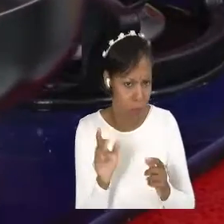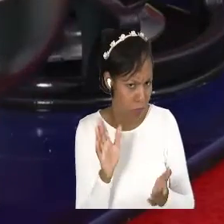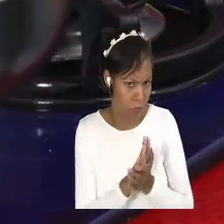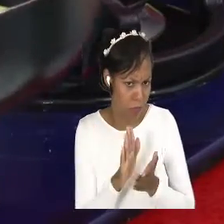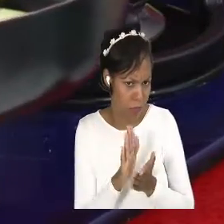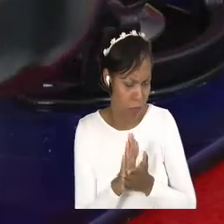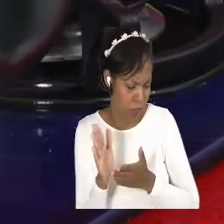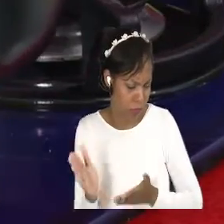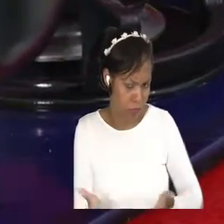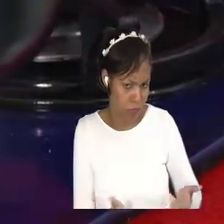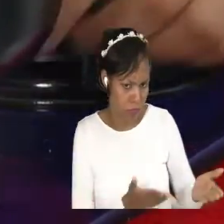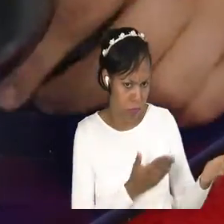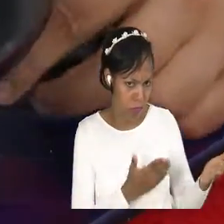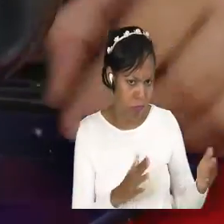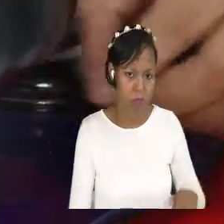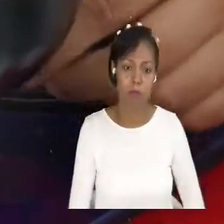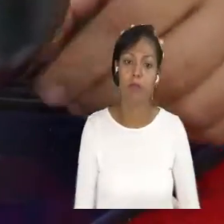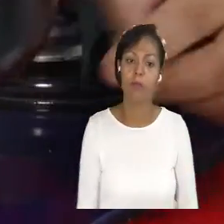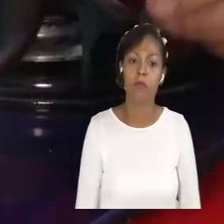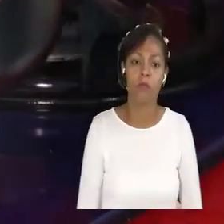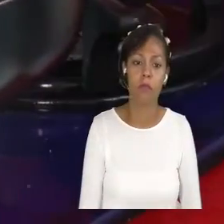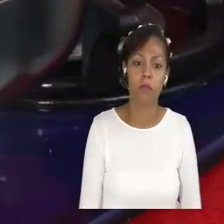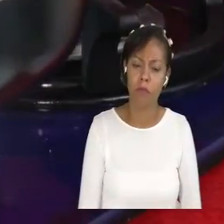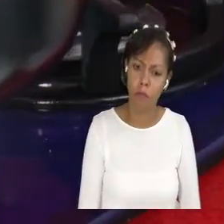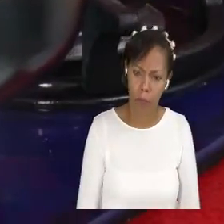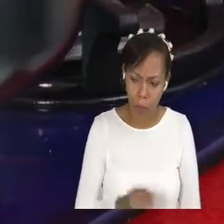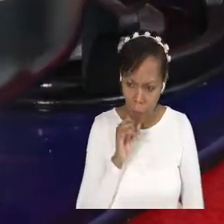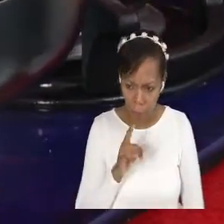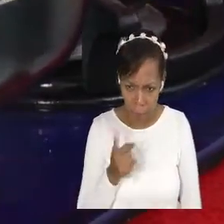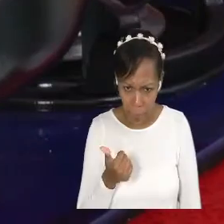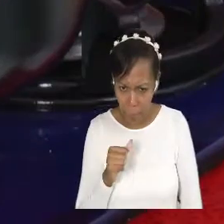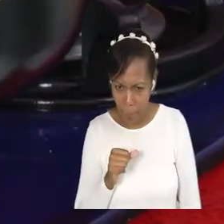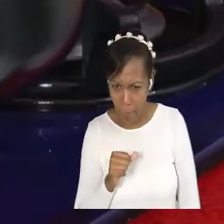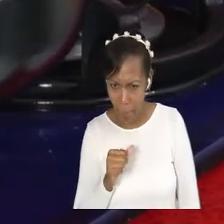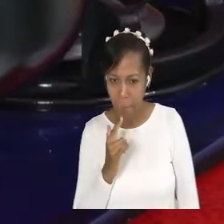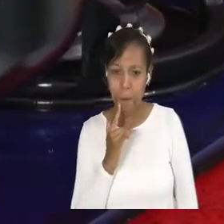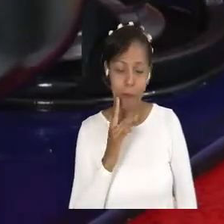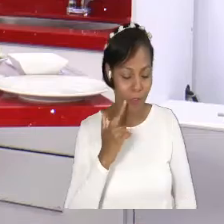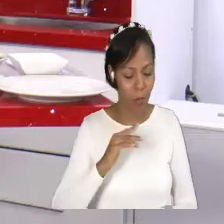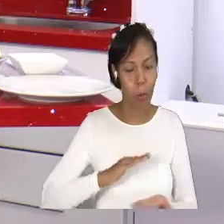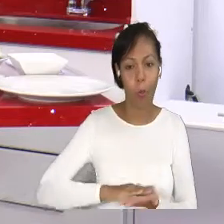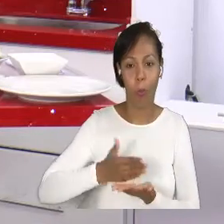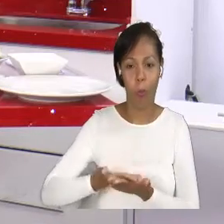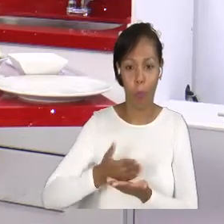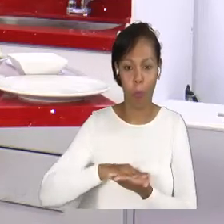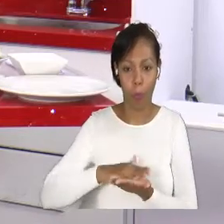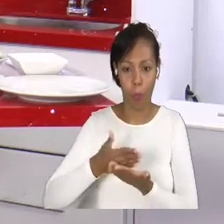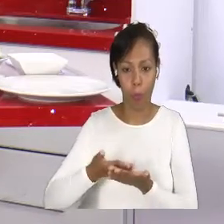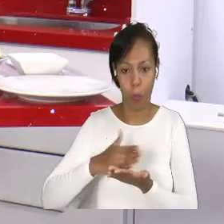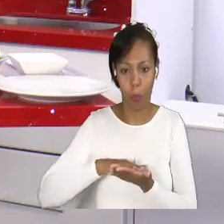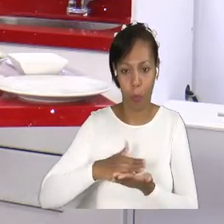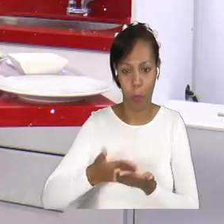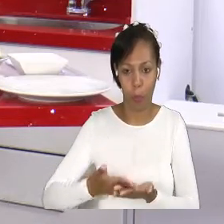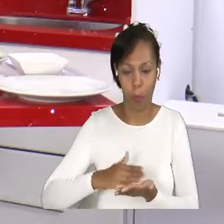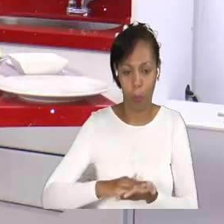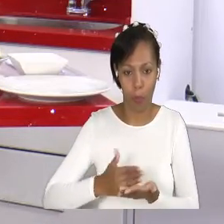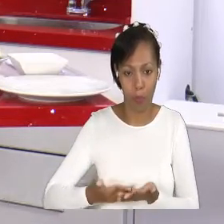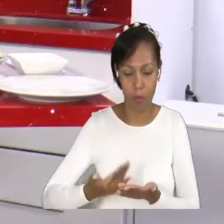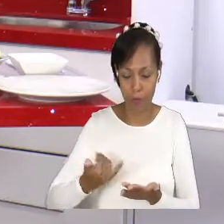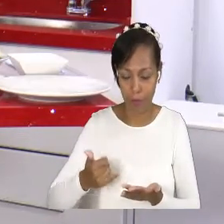Así que ya saben, Rústicos El Bosque. Bueno, Sergio, ¿cómo vamos? Bien, Roche, acá voy asando los vegetales, adicioné los